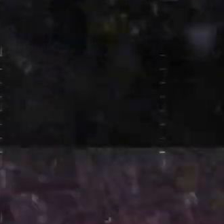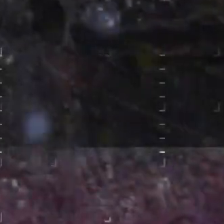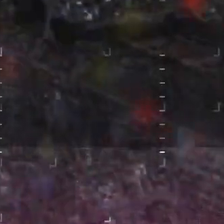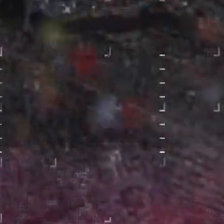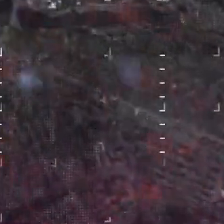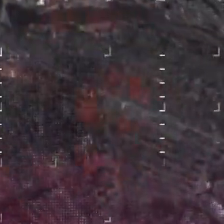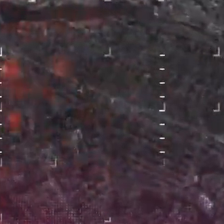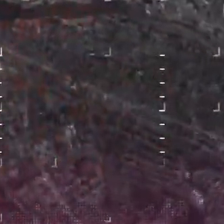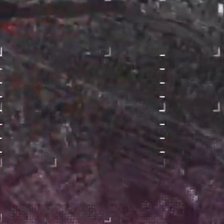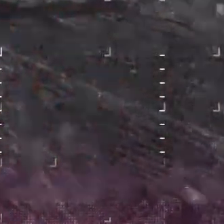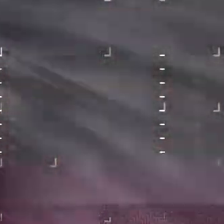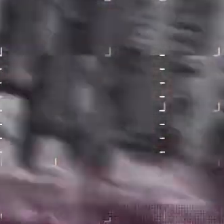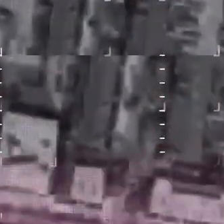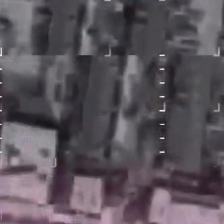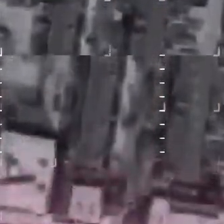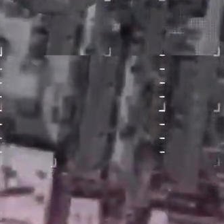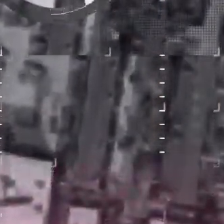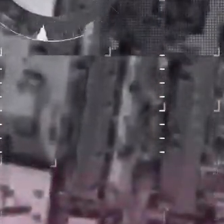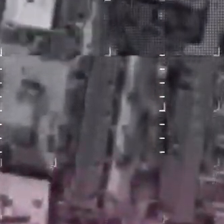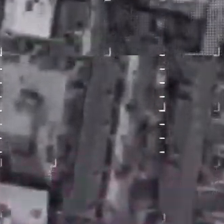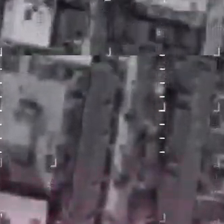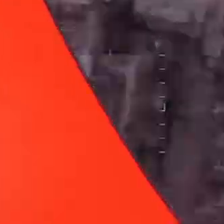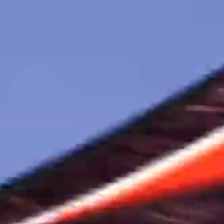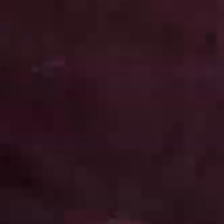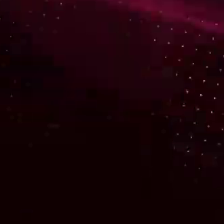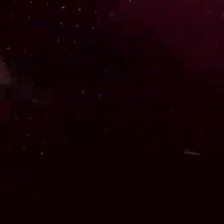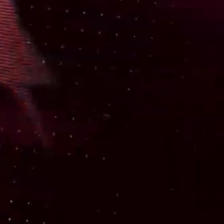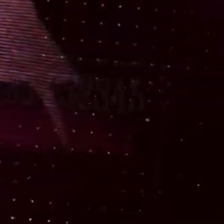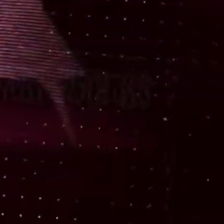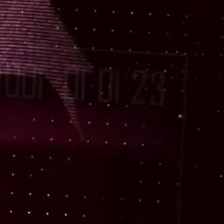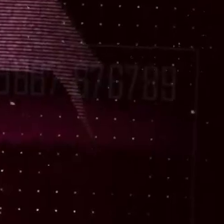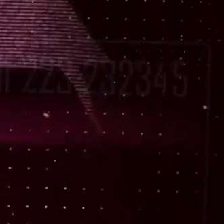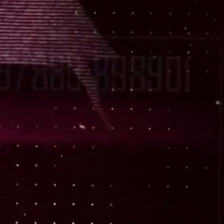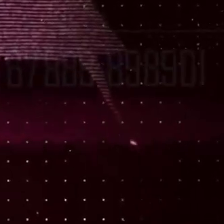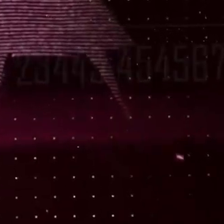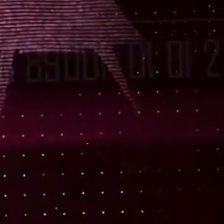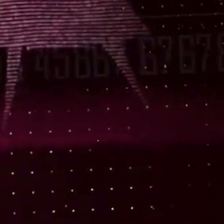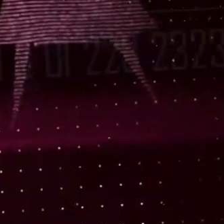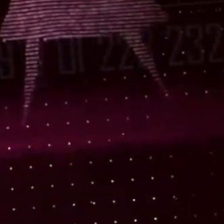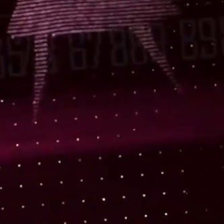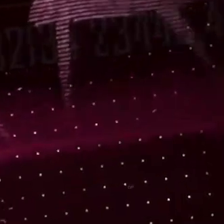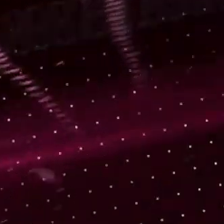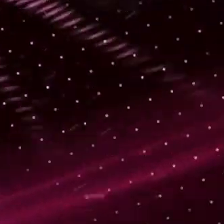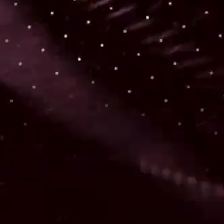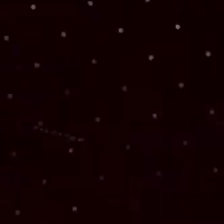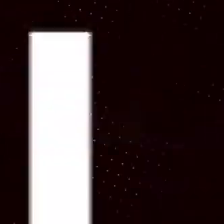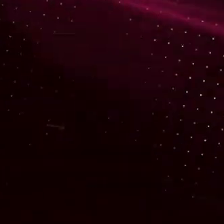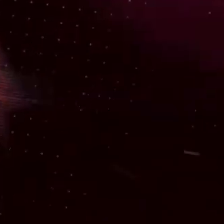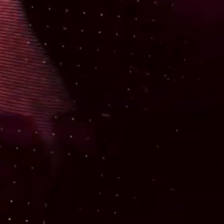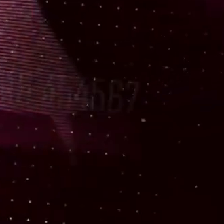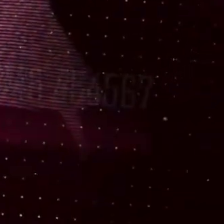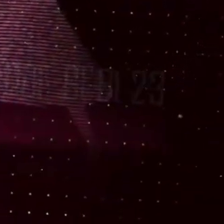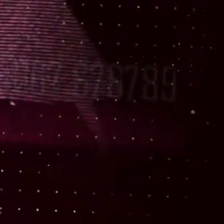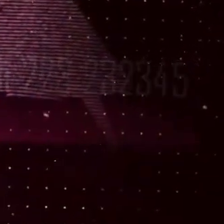Thank you.